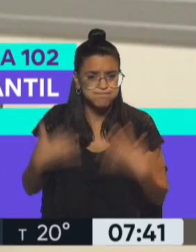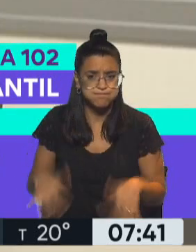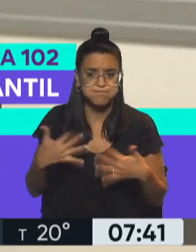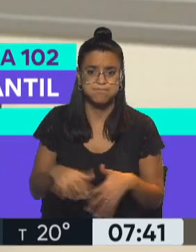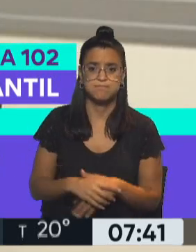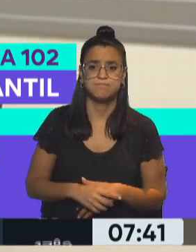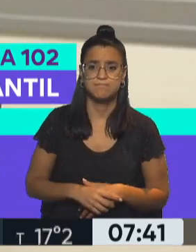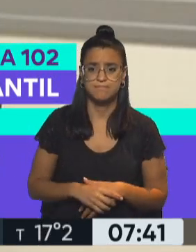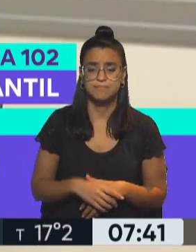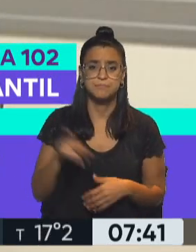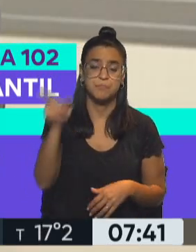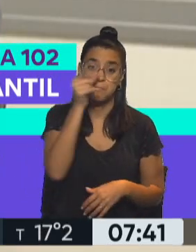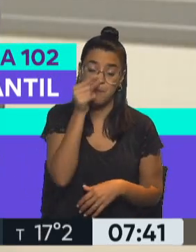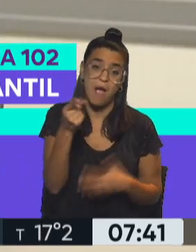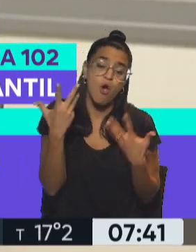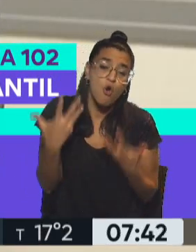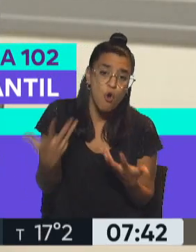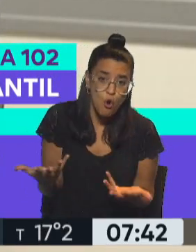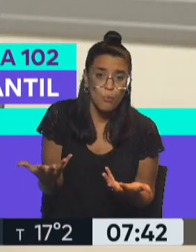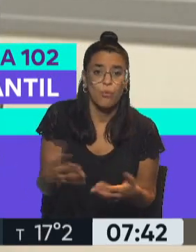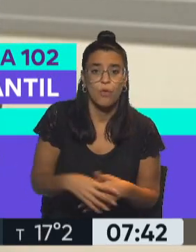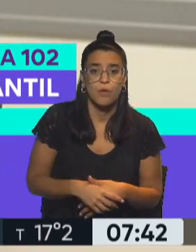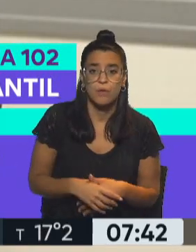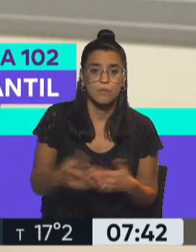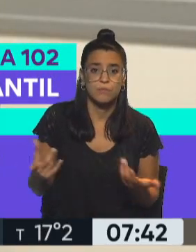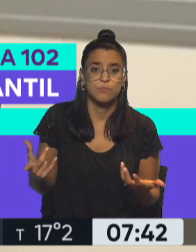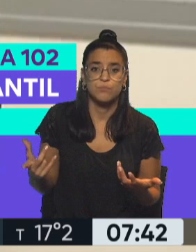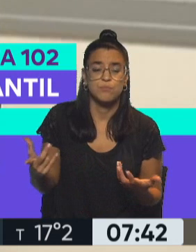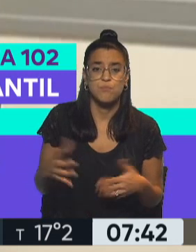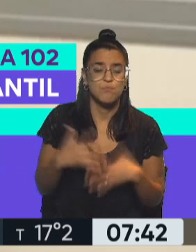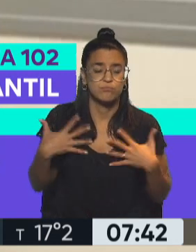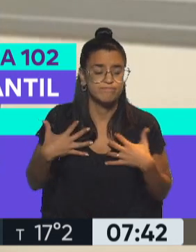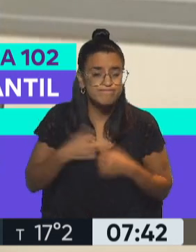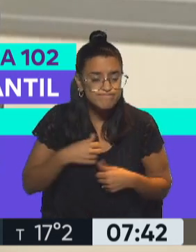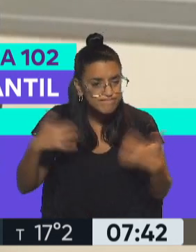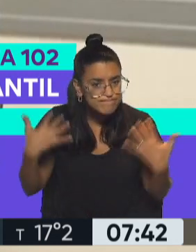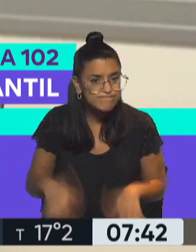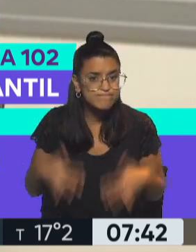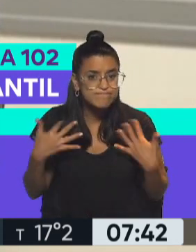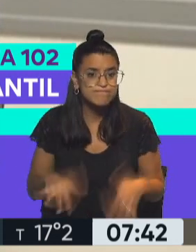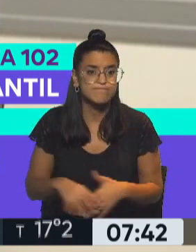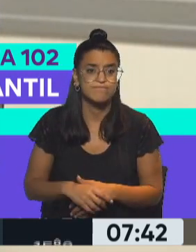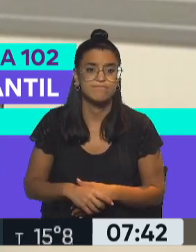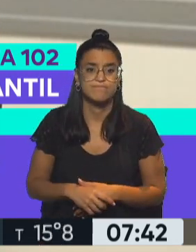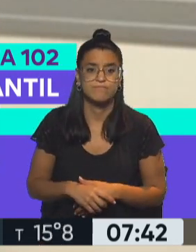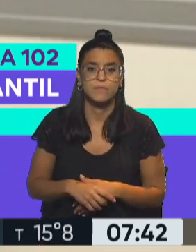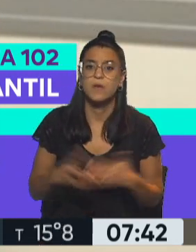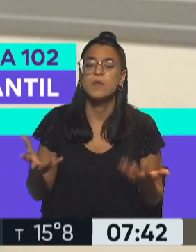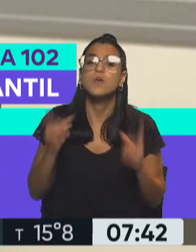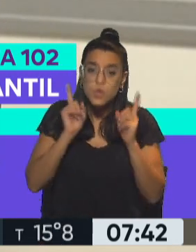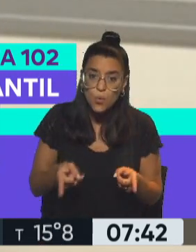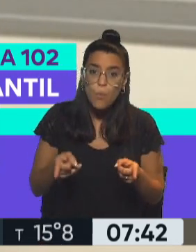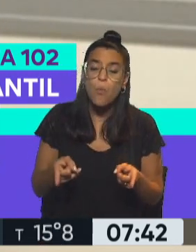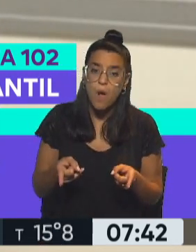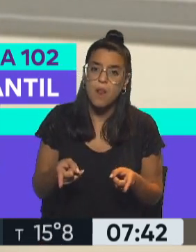muy conmocionado y que el papá, obviamente, que está muy afectado por esta situación. No obstante